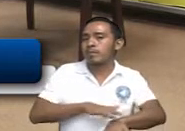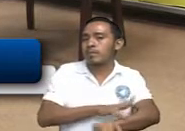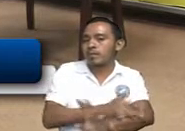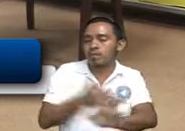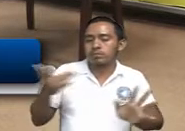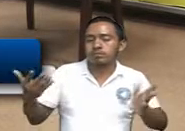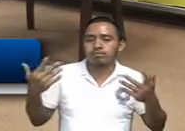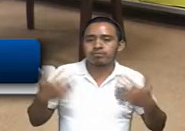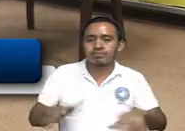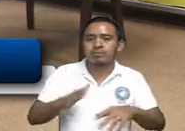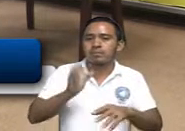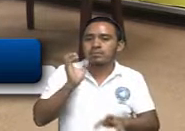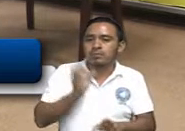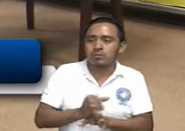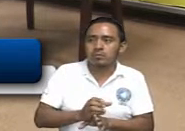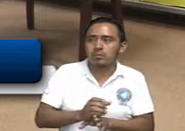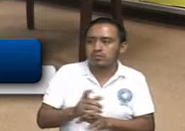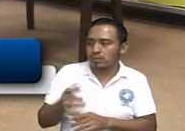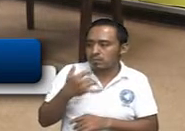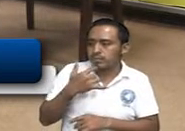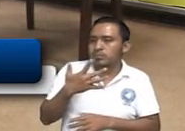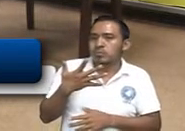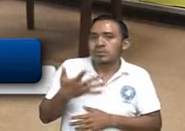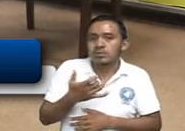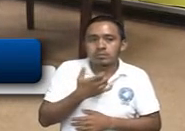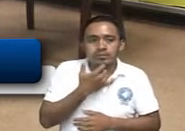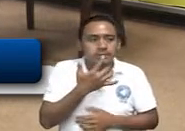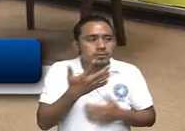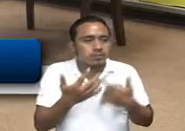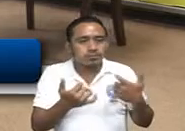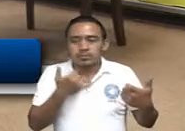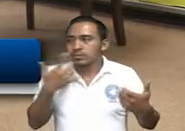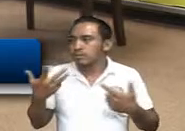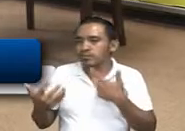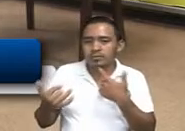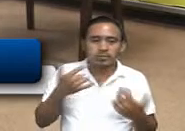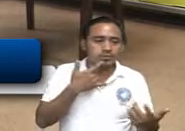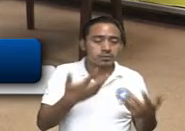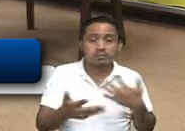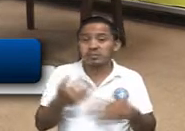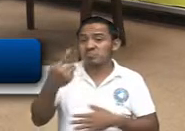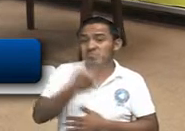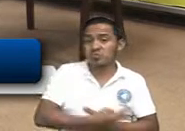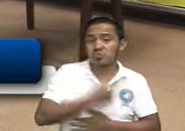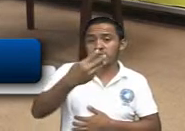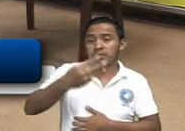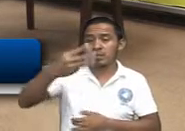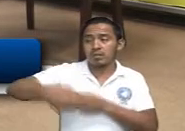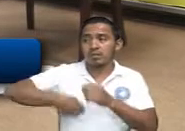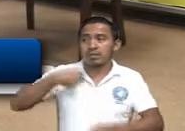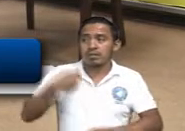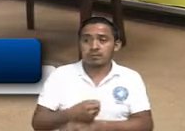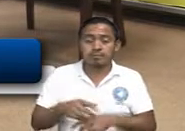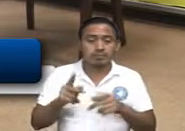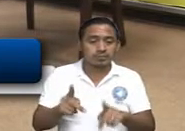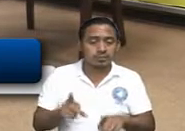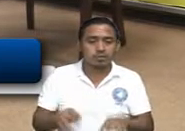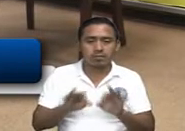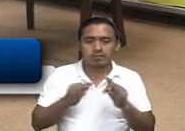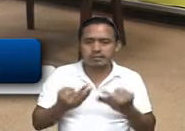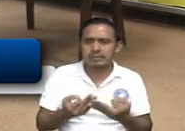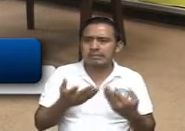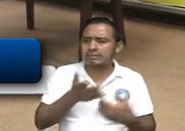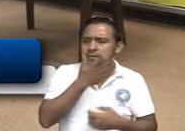de por qué pasó, por qué lo hizo. Y van pasando incluso 2, 3 años o más de muerte y la familia le